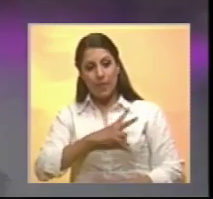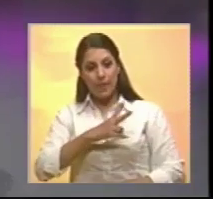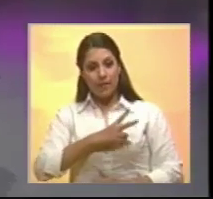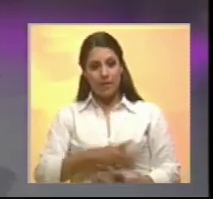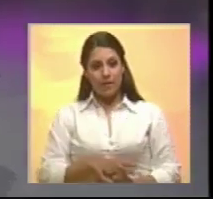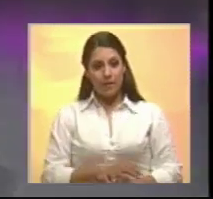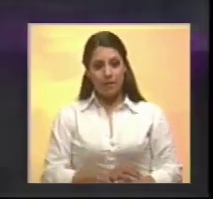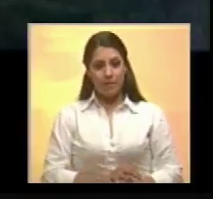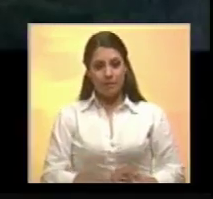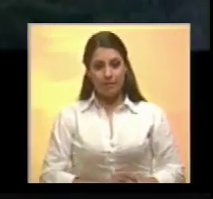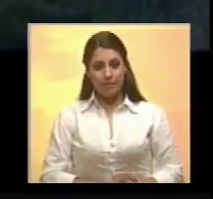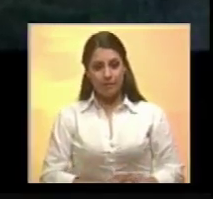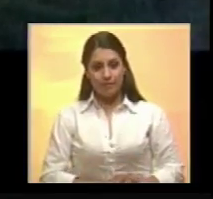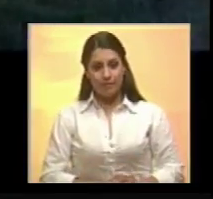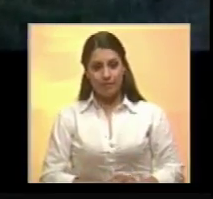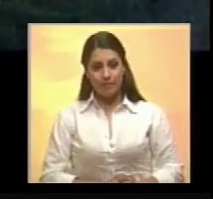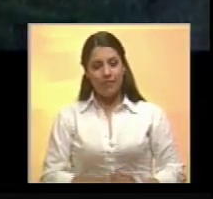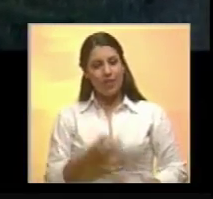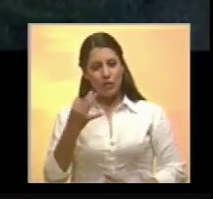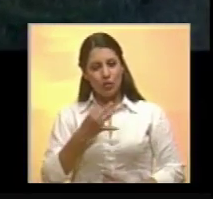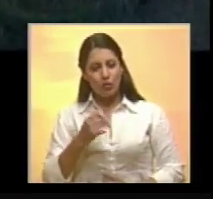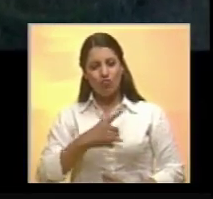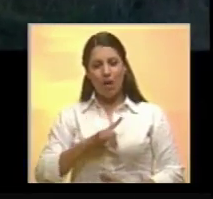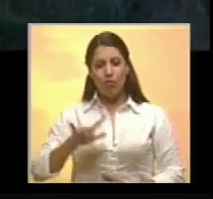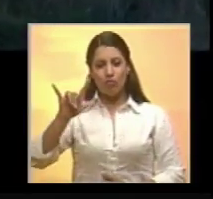noticiero Venevisión.